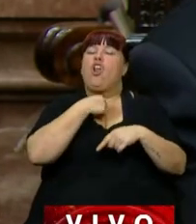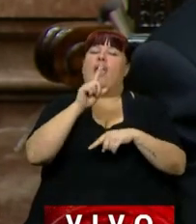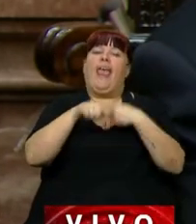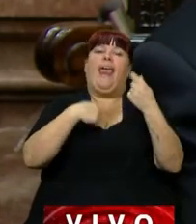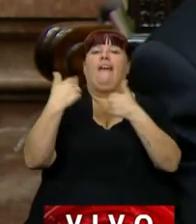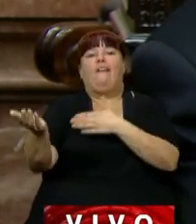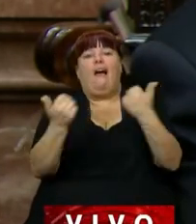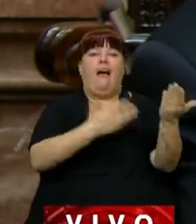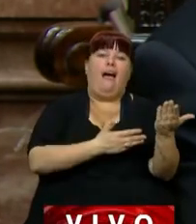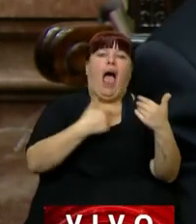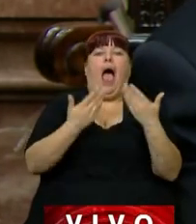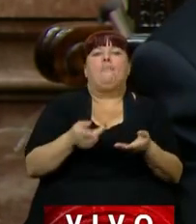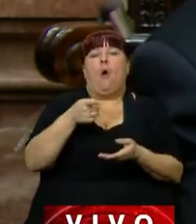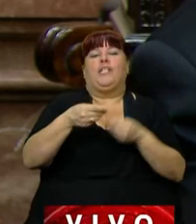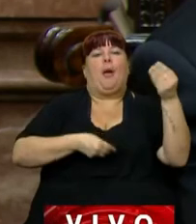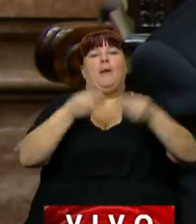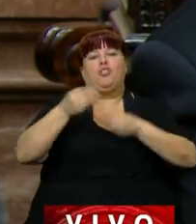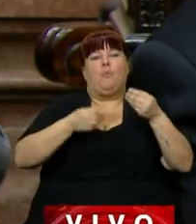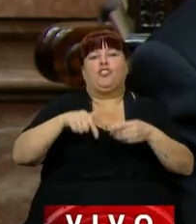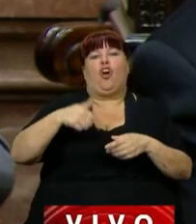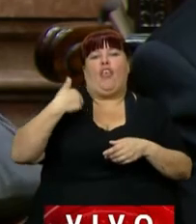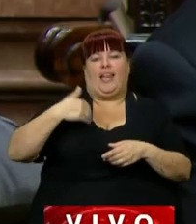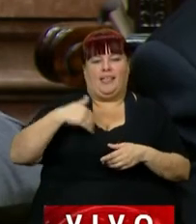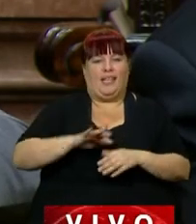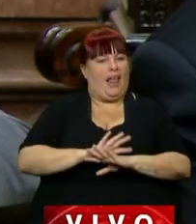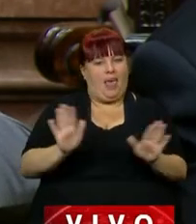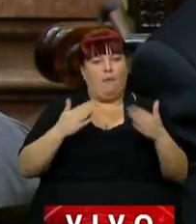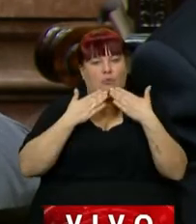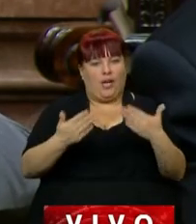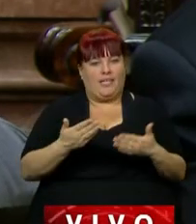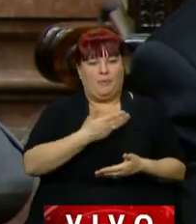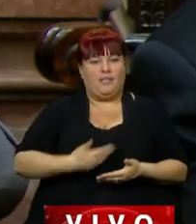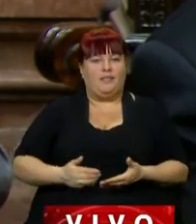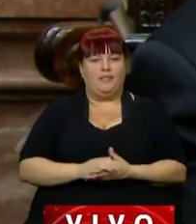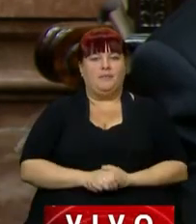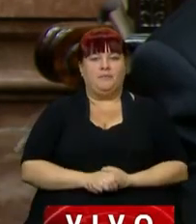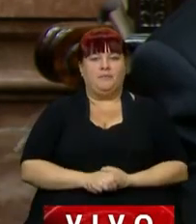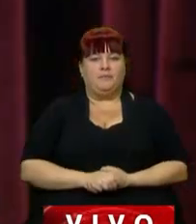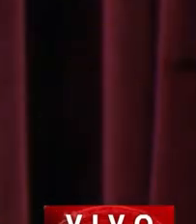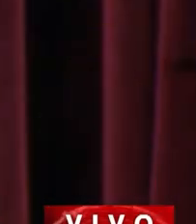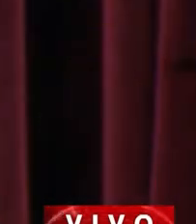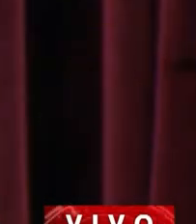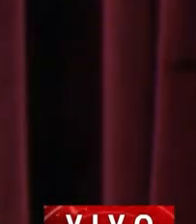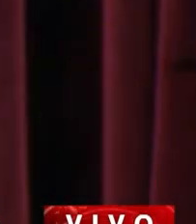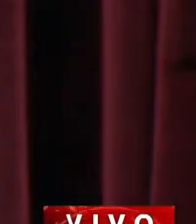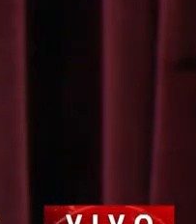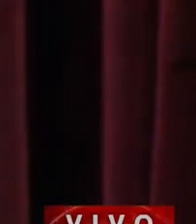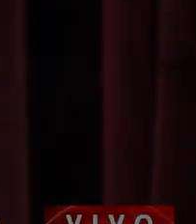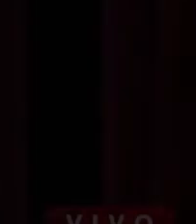para que no sigan discrecionalmente utilizando el presupuesto de los argentinos. Nada más, muchas gracias, presidente. Bueno, gracias, diputado.